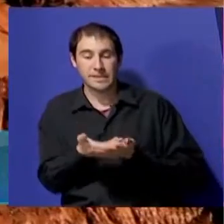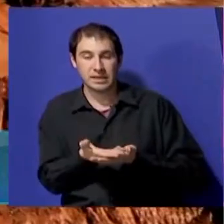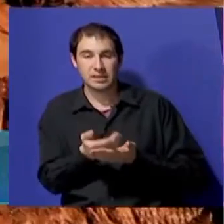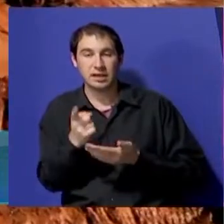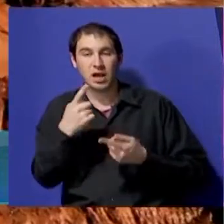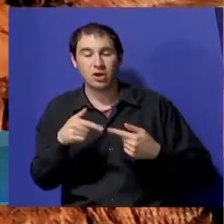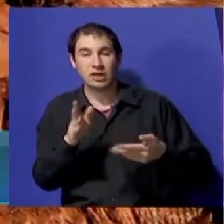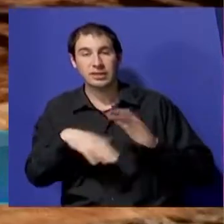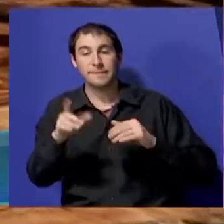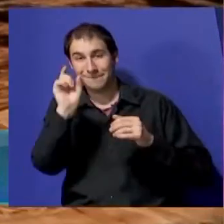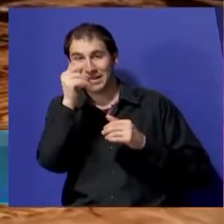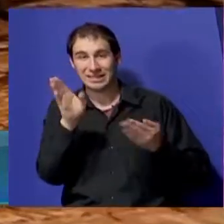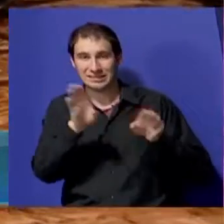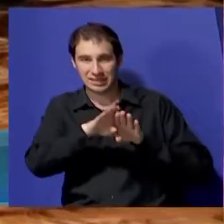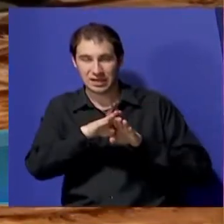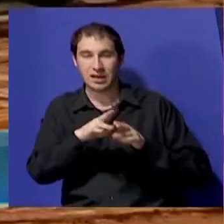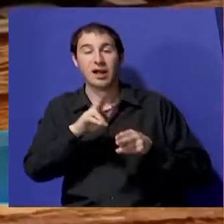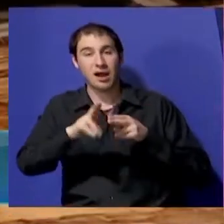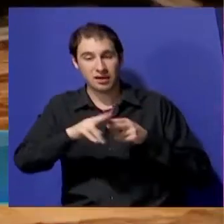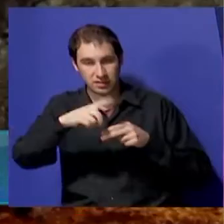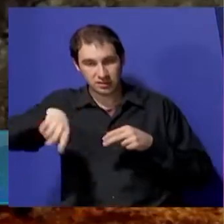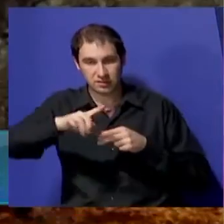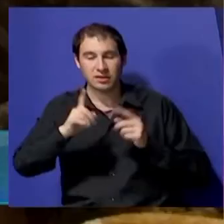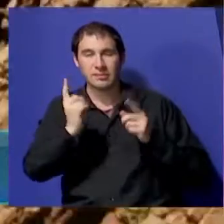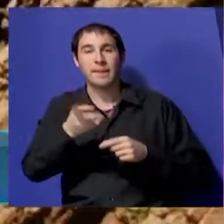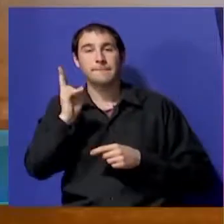haga el cierre de la mina, la remediación y la